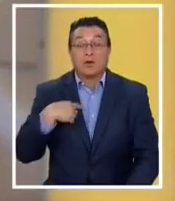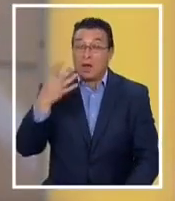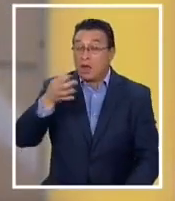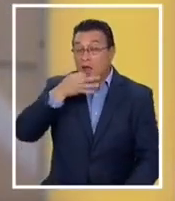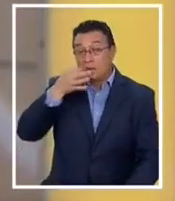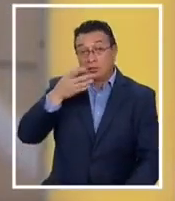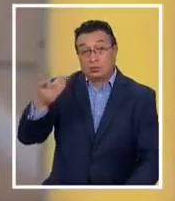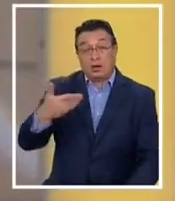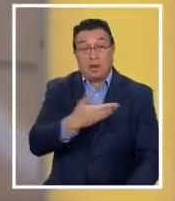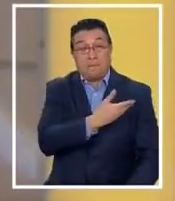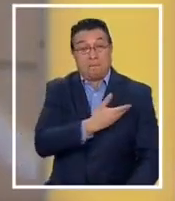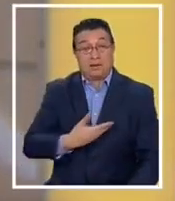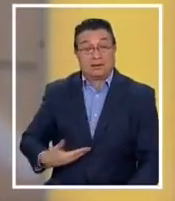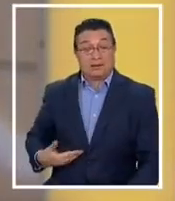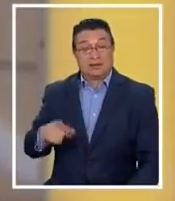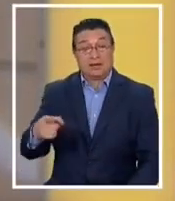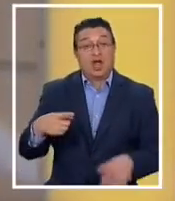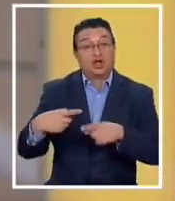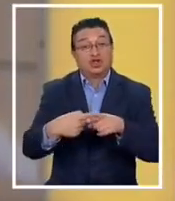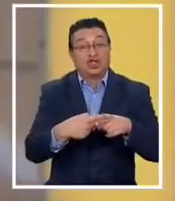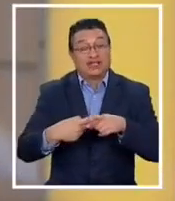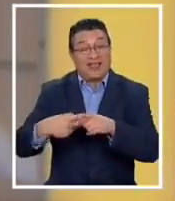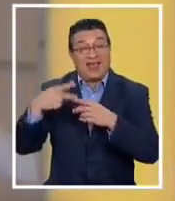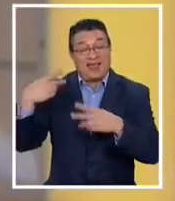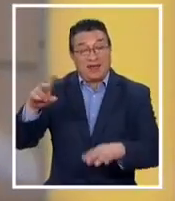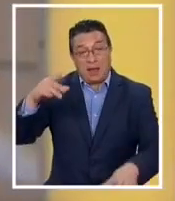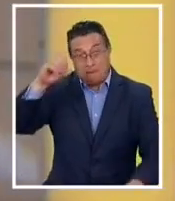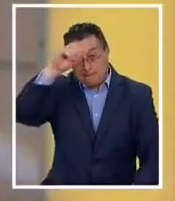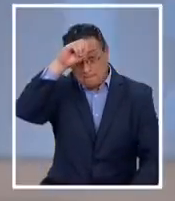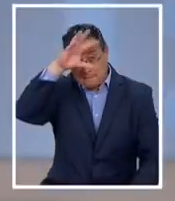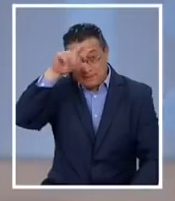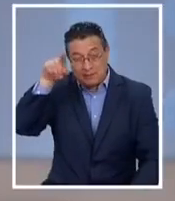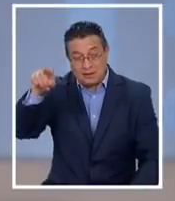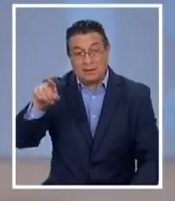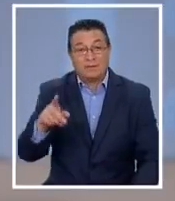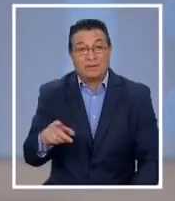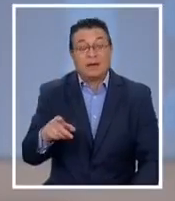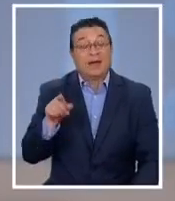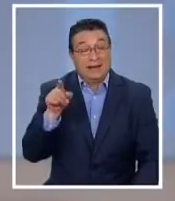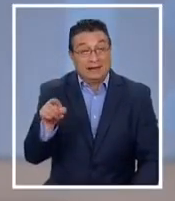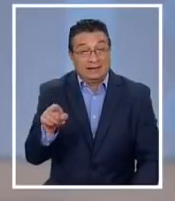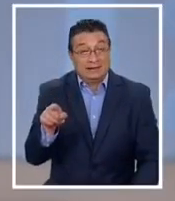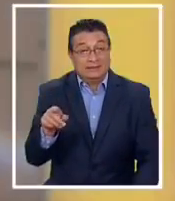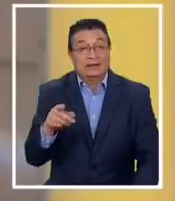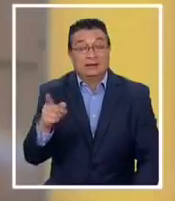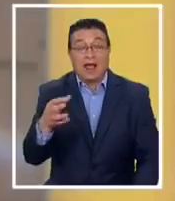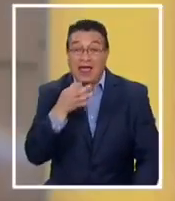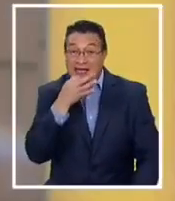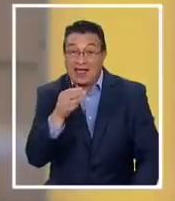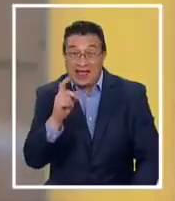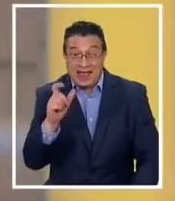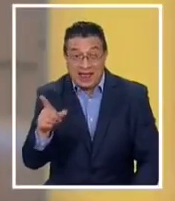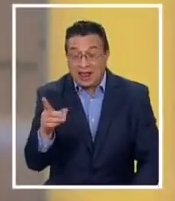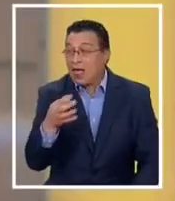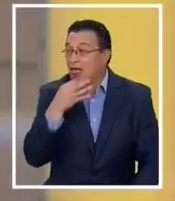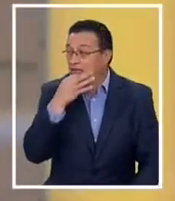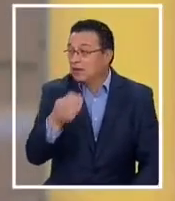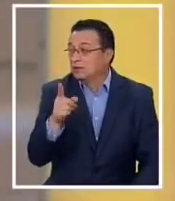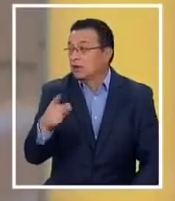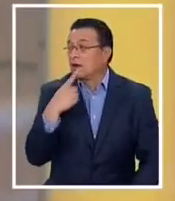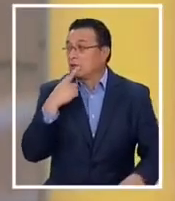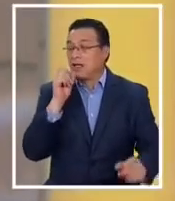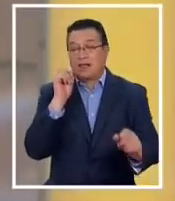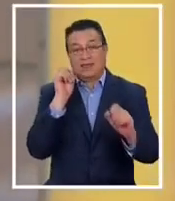presidente de la de la sociedad minera no son a mí a de la herramienta y él cuando decía para